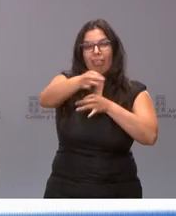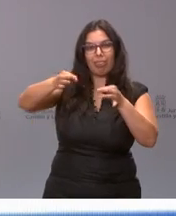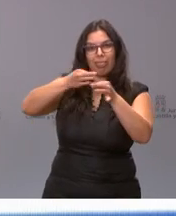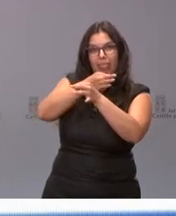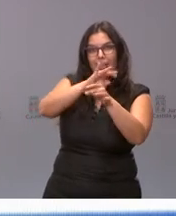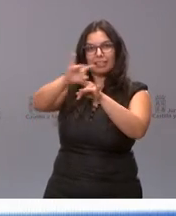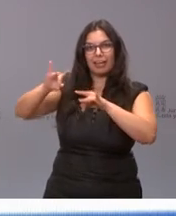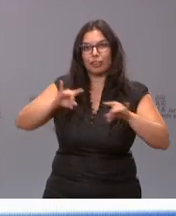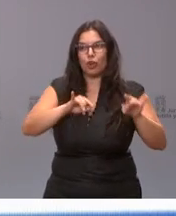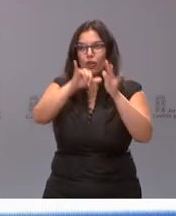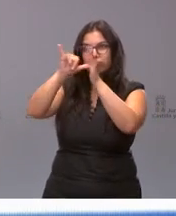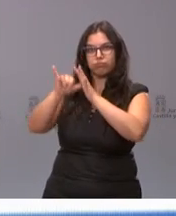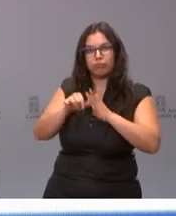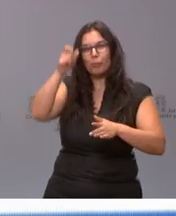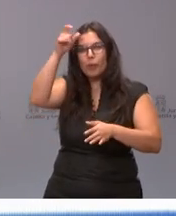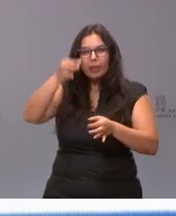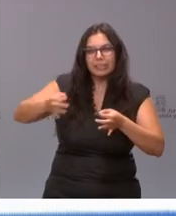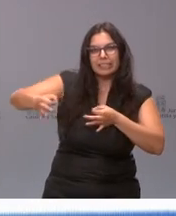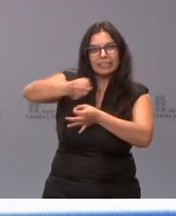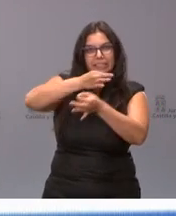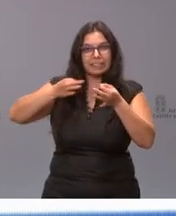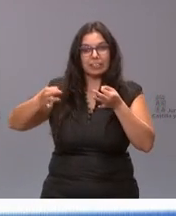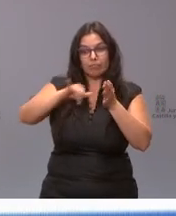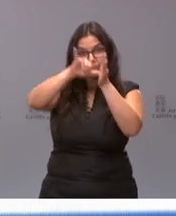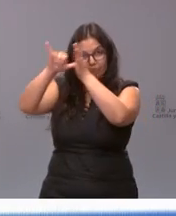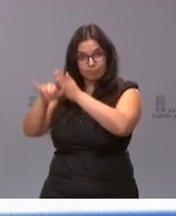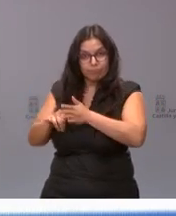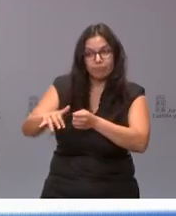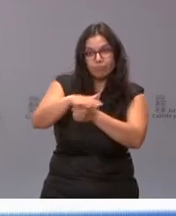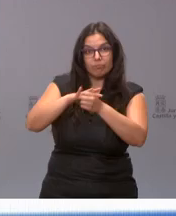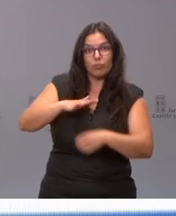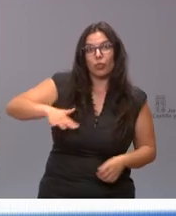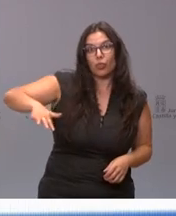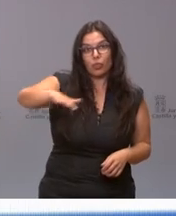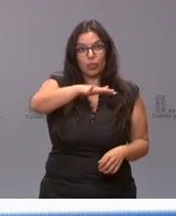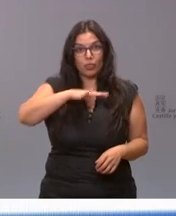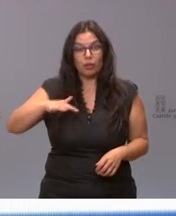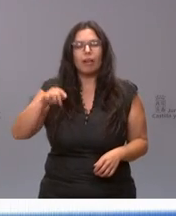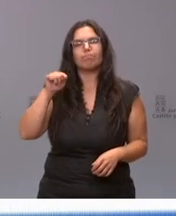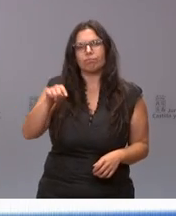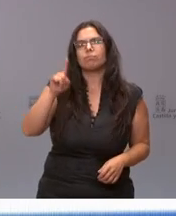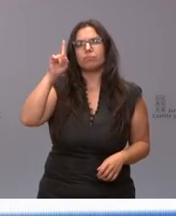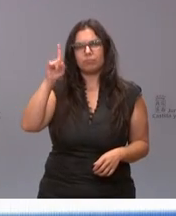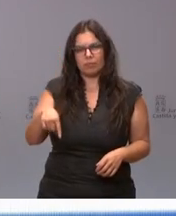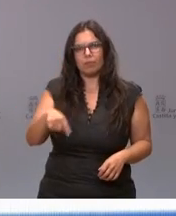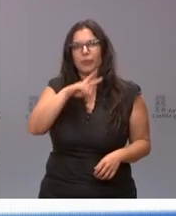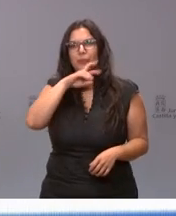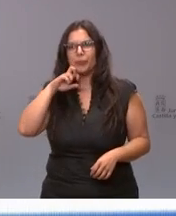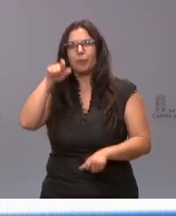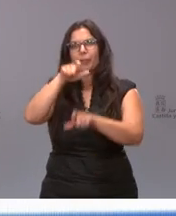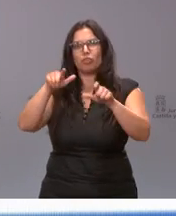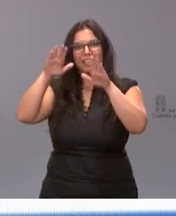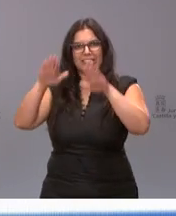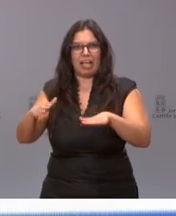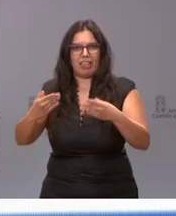al nuestro, los municipios, los pueblos cercanos a estos municipios intermedios, pues mantengan la población, mantengan